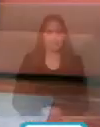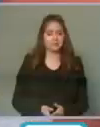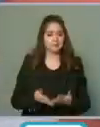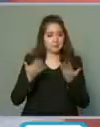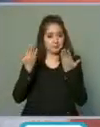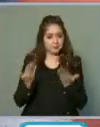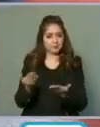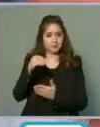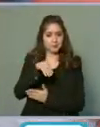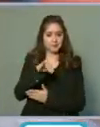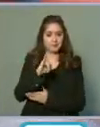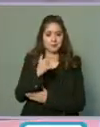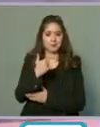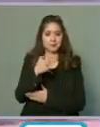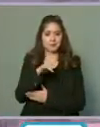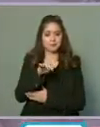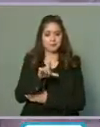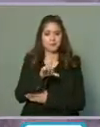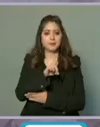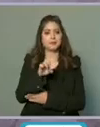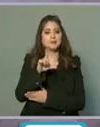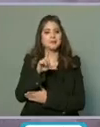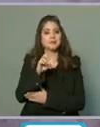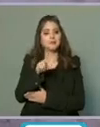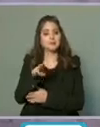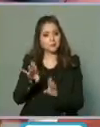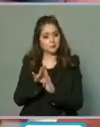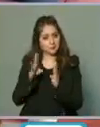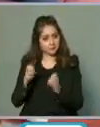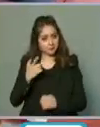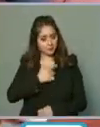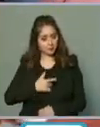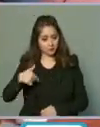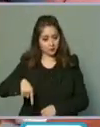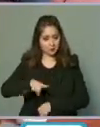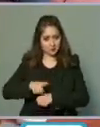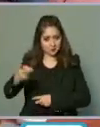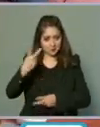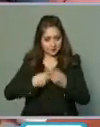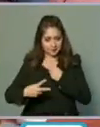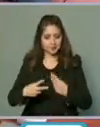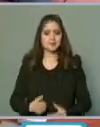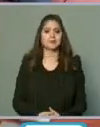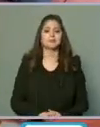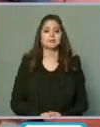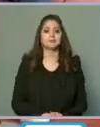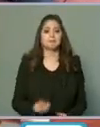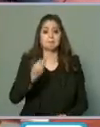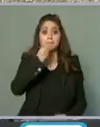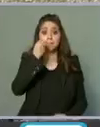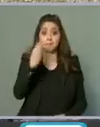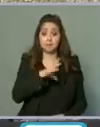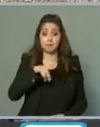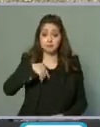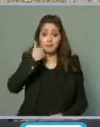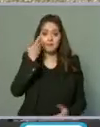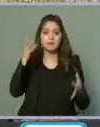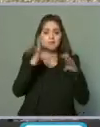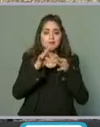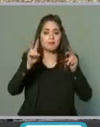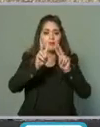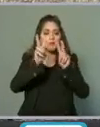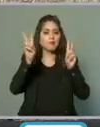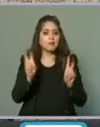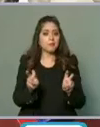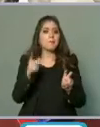Miguel de León, bienvenido, ¿cómo estás? Un gusto tenerte aquí. Muchas gracias, un placer con este tema súper interesante. Muy interesante, pero la verdad es que me